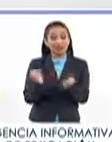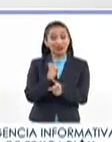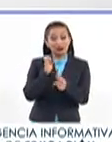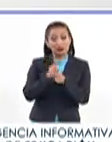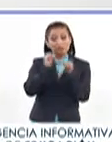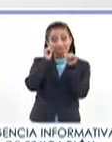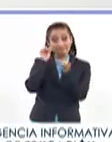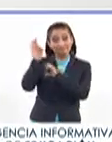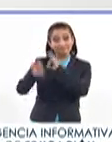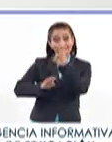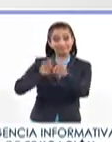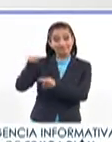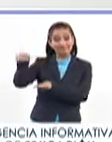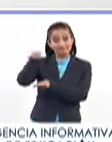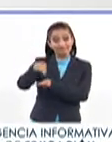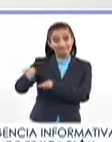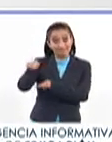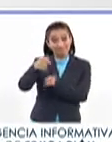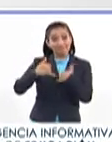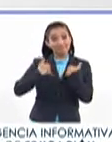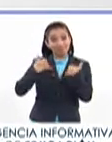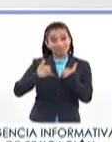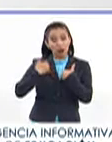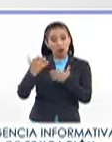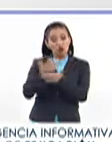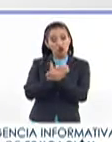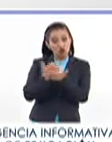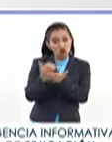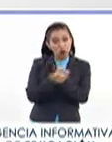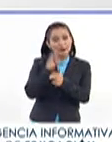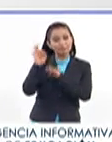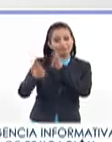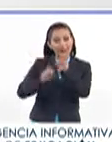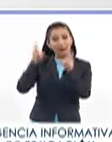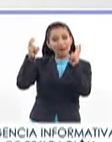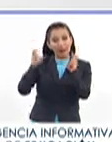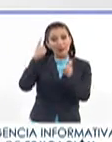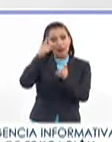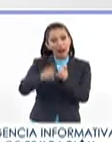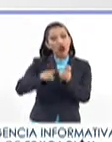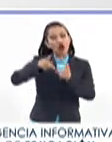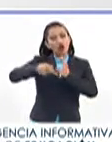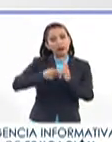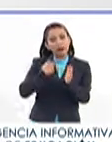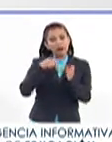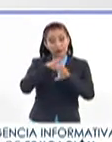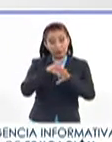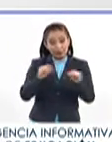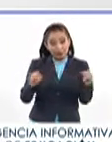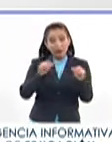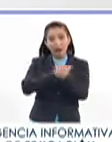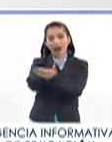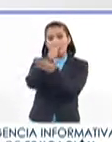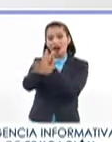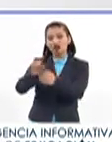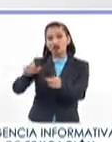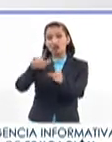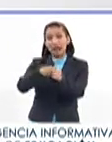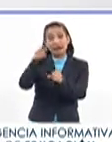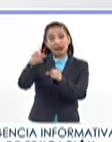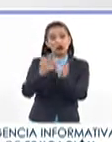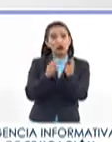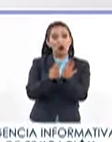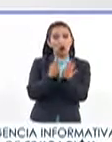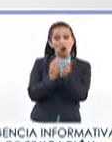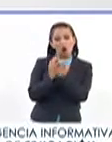se necesita también que ellos estén recuperados y atendidos en esos temas para poderlos reinsertar a la sociedad. Ese es como un extremo